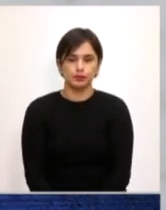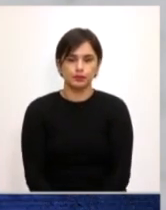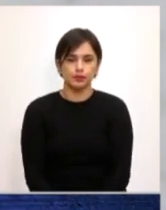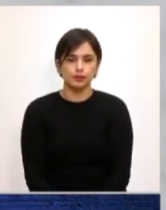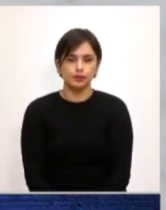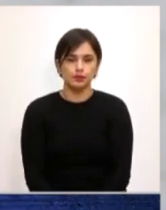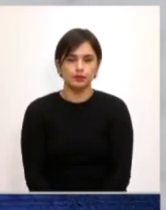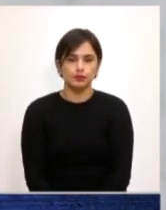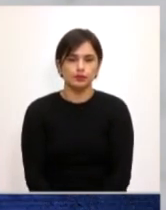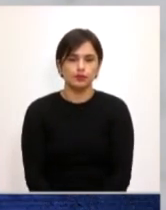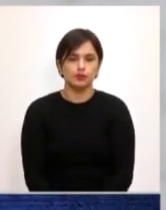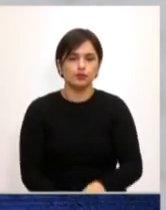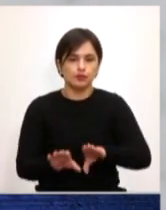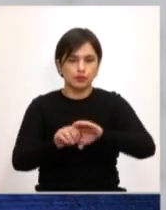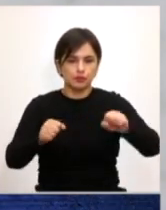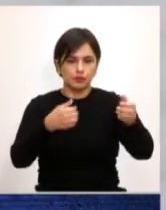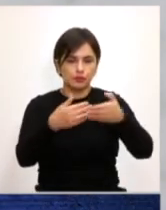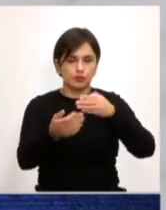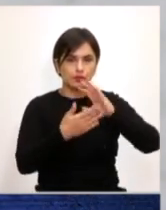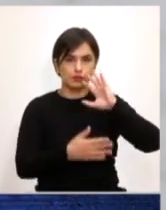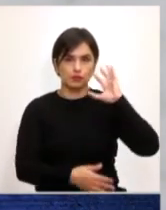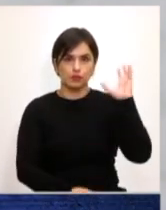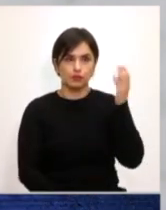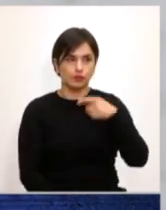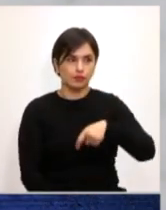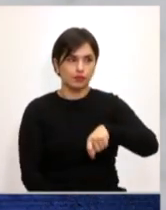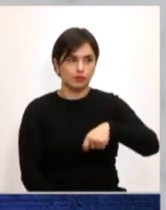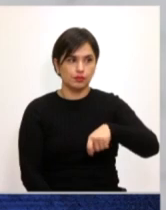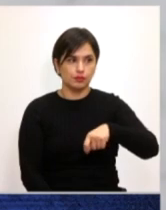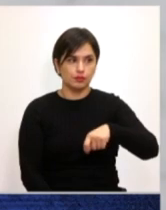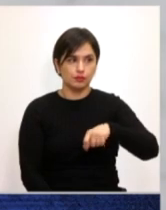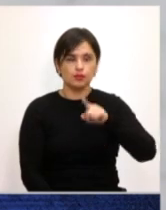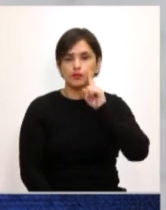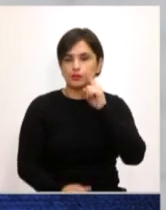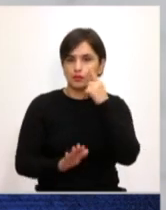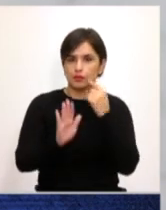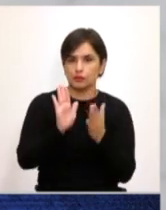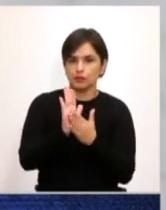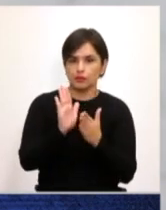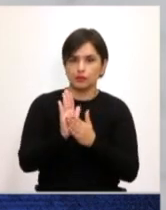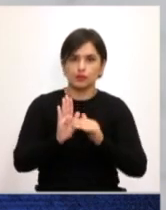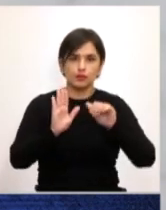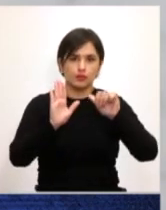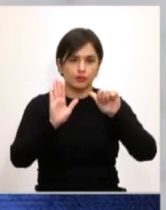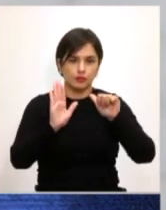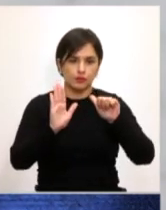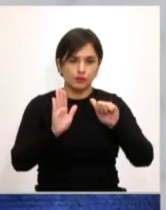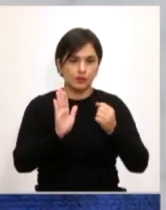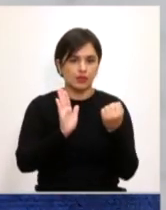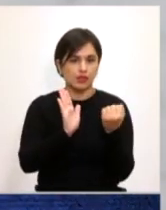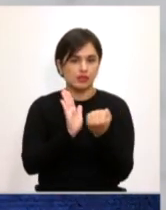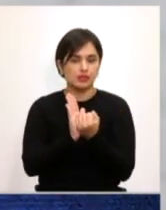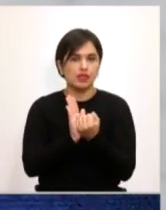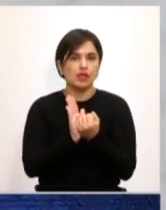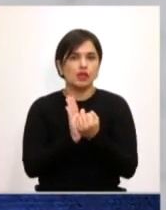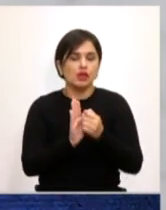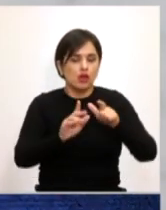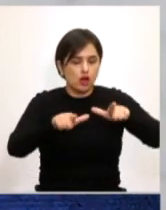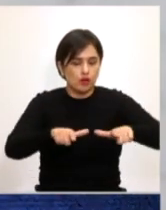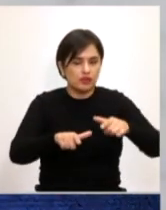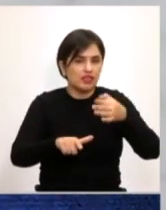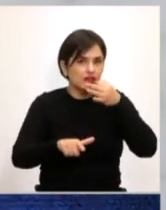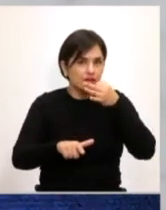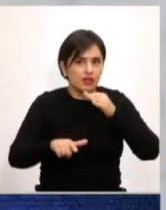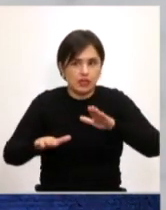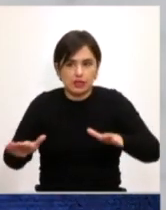En materia de compromiso ambiental, el Senado cuenta con la acreditación de sello de oficina verde y este año impulsamos